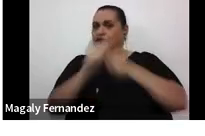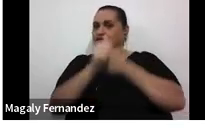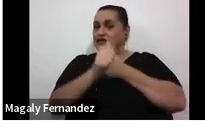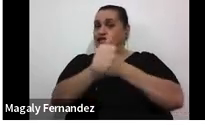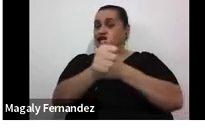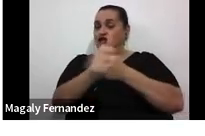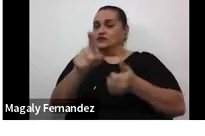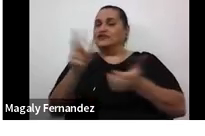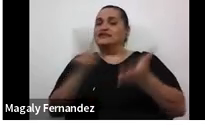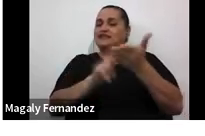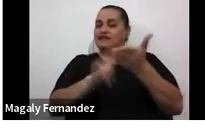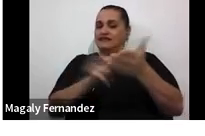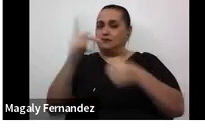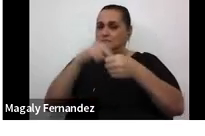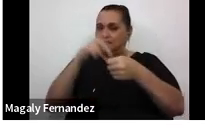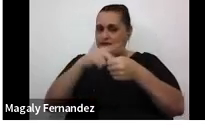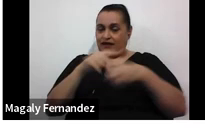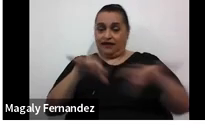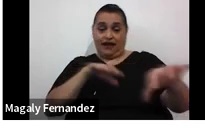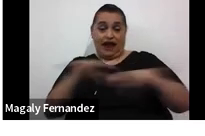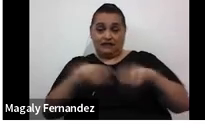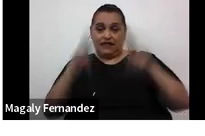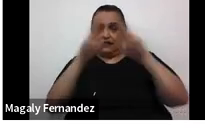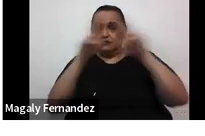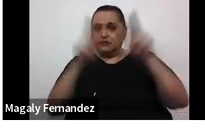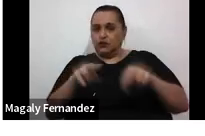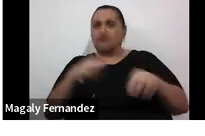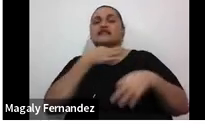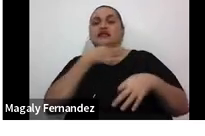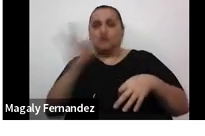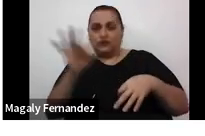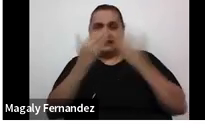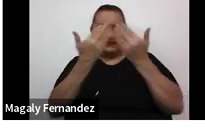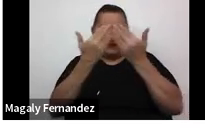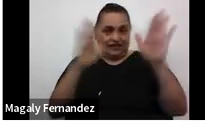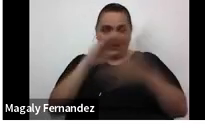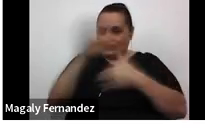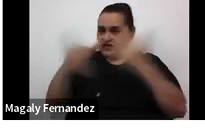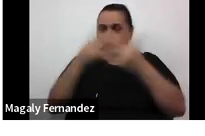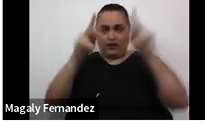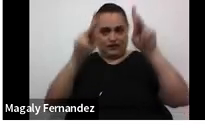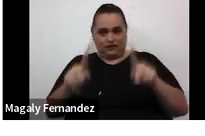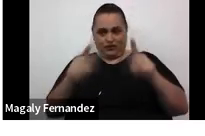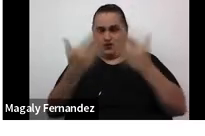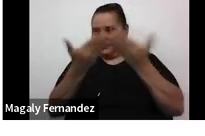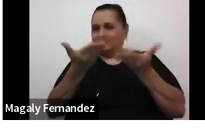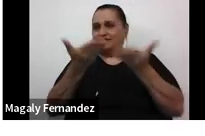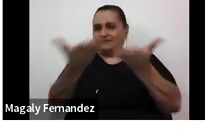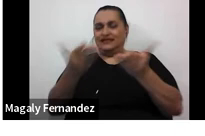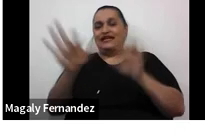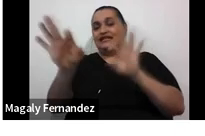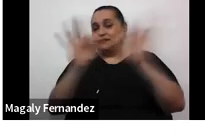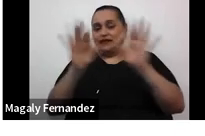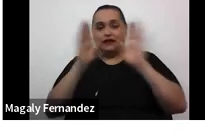inscribirse y participar nuestras actividades son virtuales gratuitas y abiertos a todo público por lo que les invitamos a estar